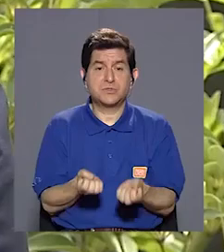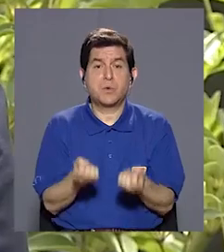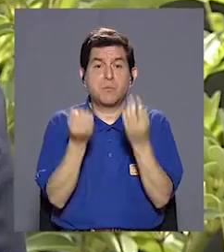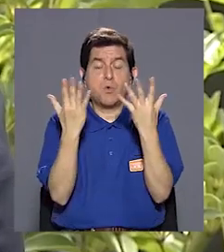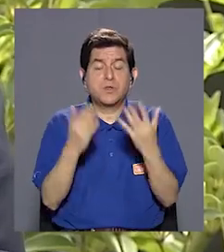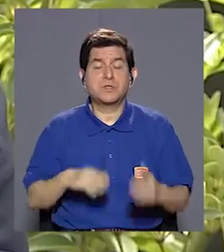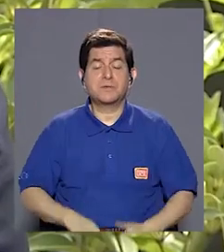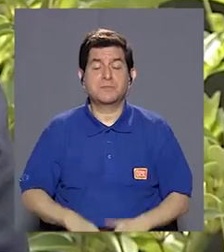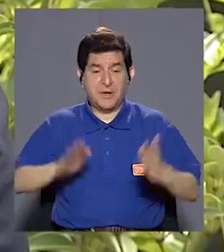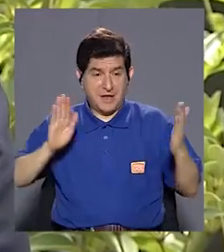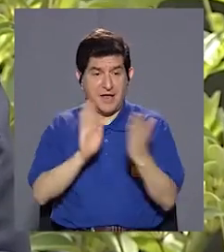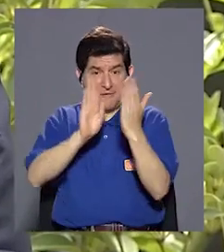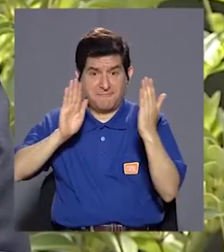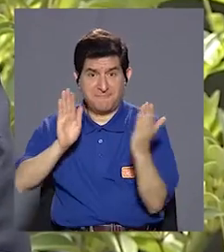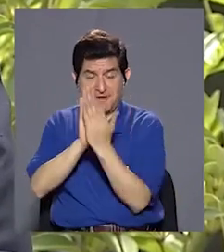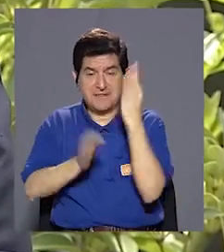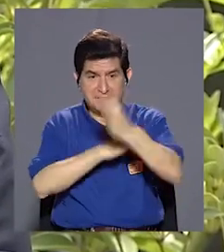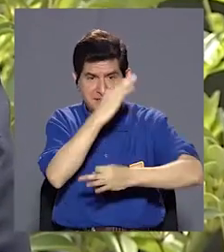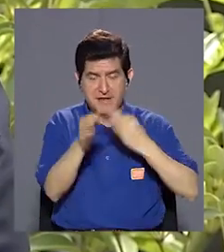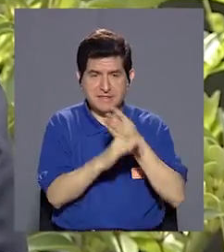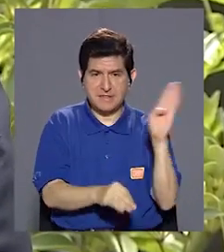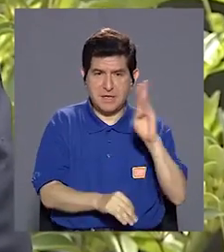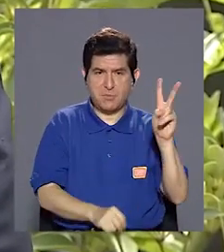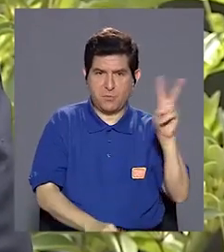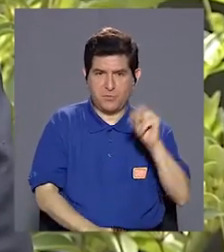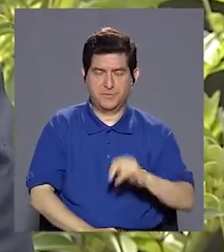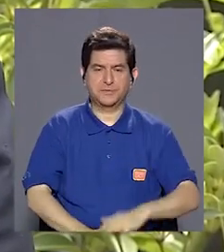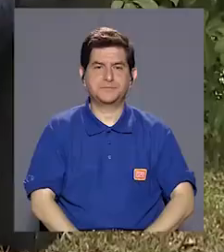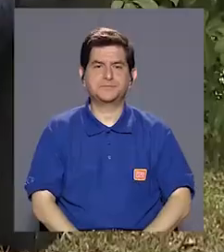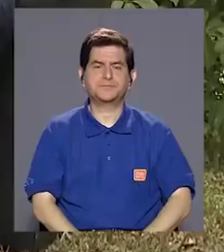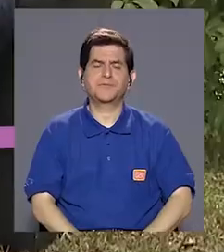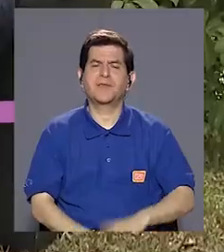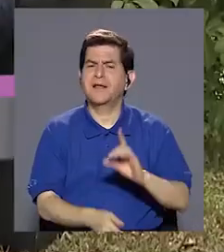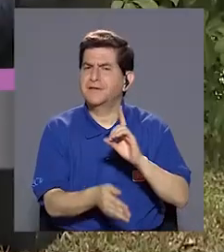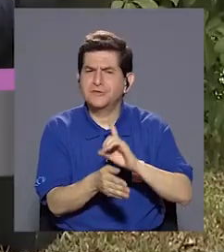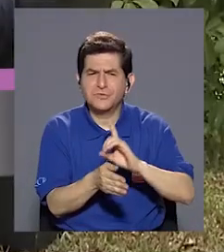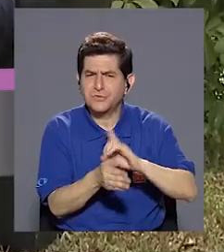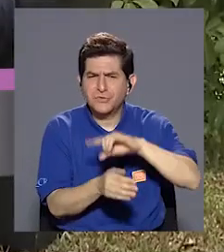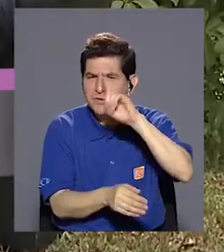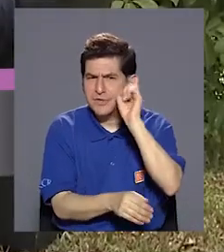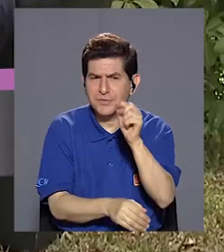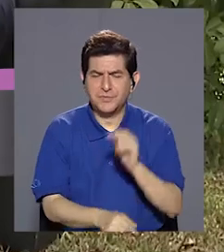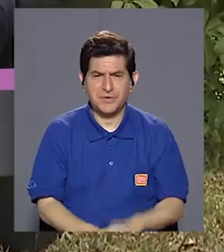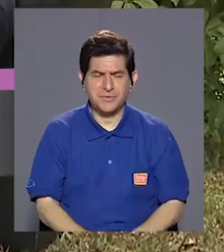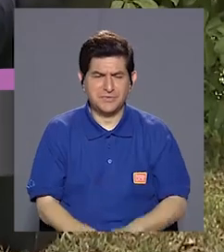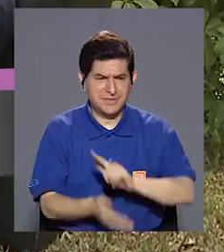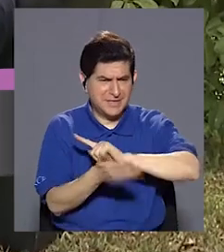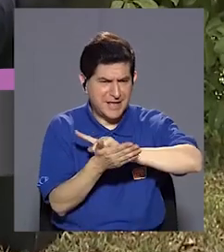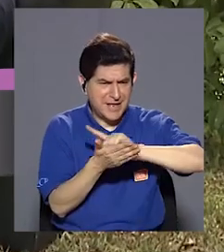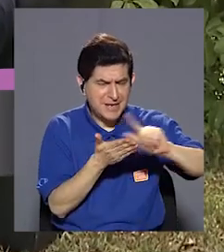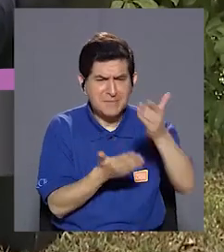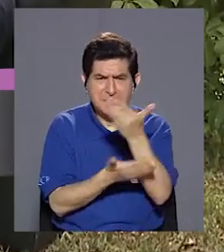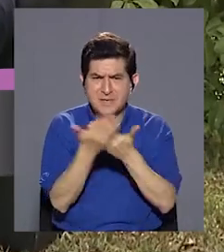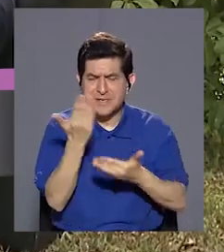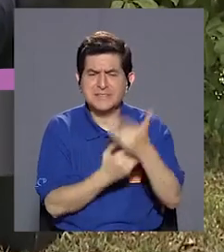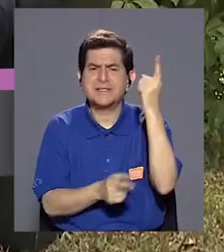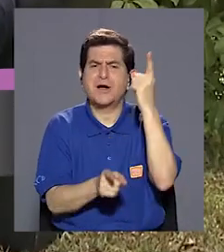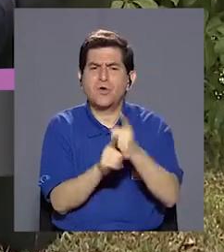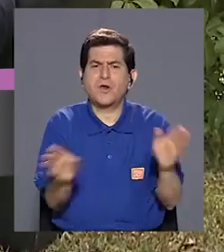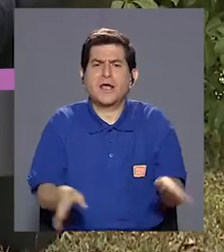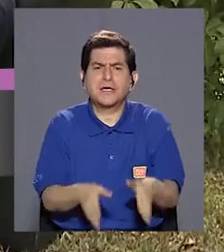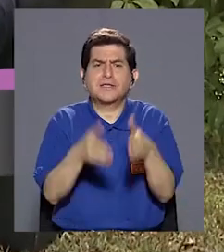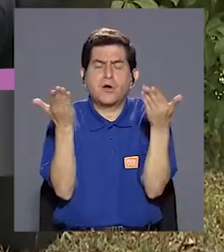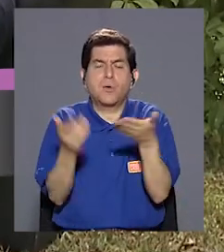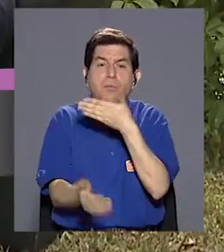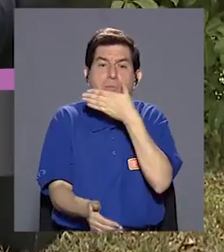donde hay mucho más exposición a ese tipo de bacterias o virus. Doctor, ¿cómo se hace un lavado de manos correctamente?